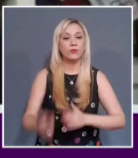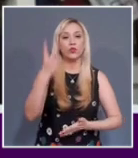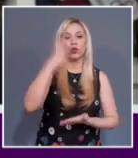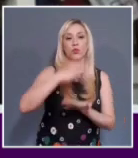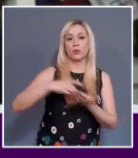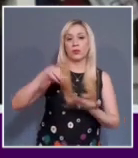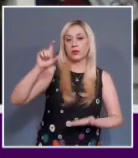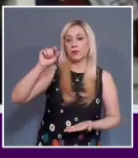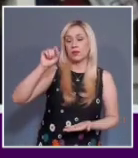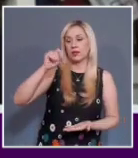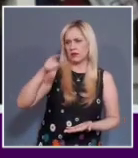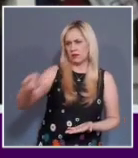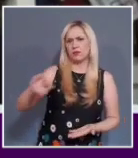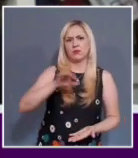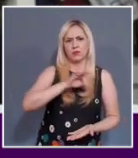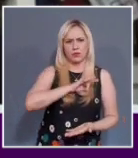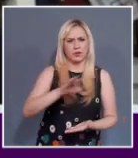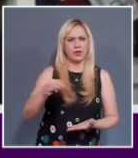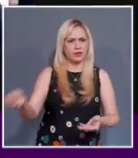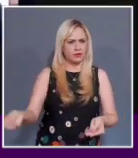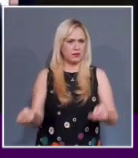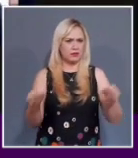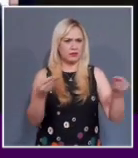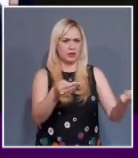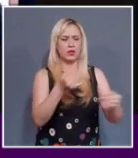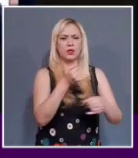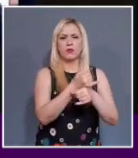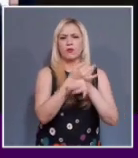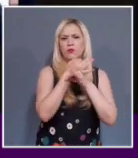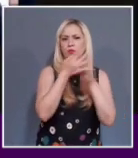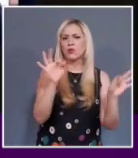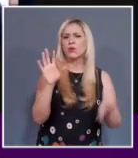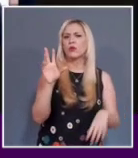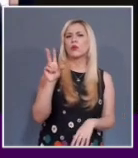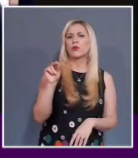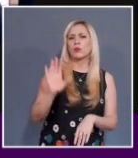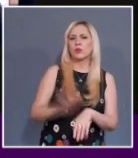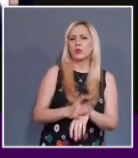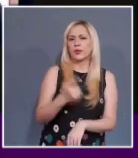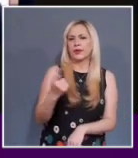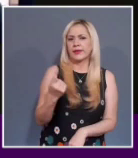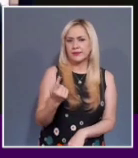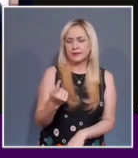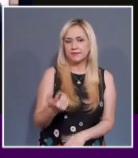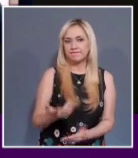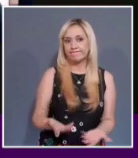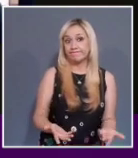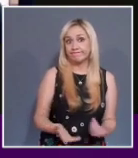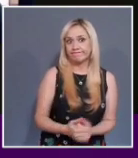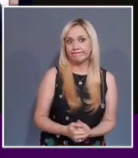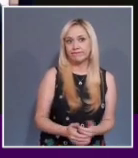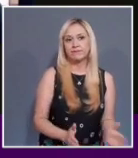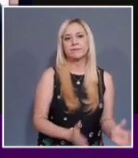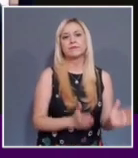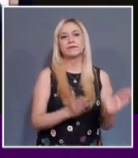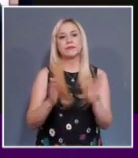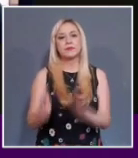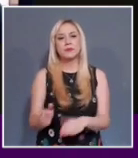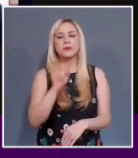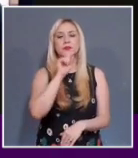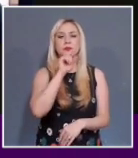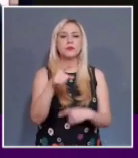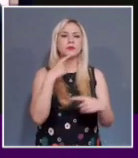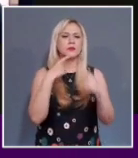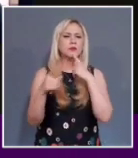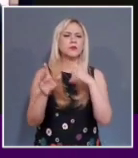materia de la solicitud de información. En otro asunto, el Pleno también determinó dejar sin efectos la resolución de un recurso